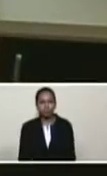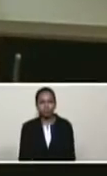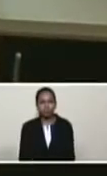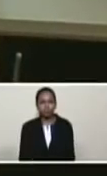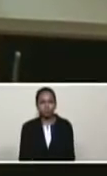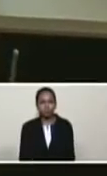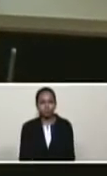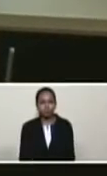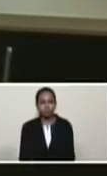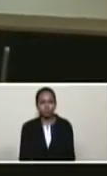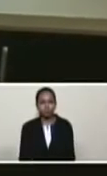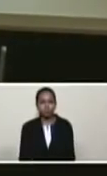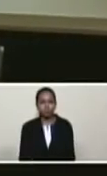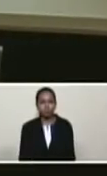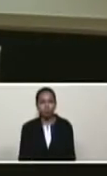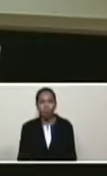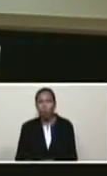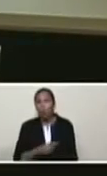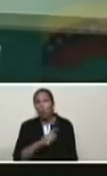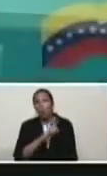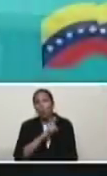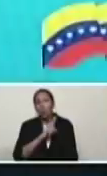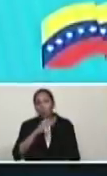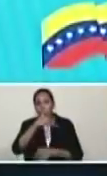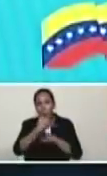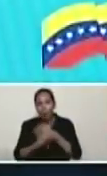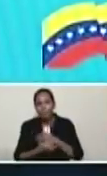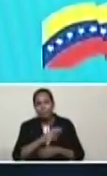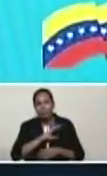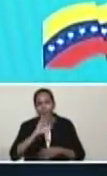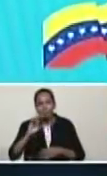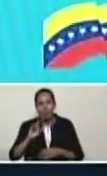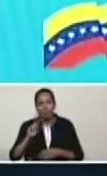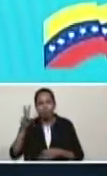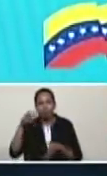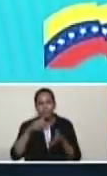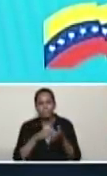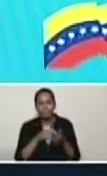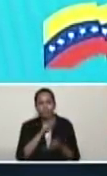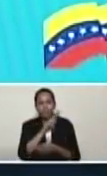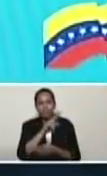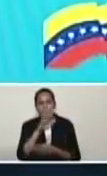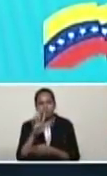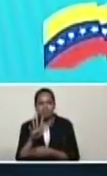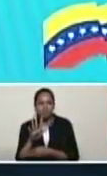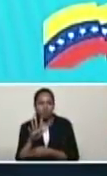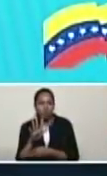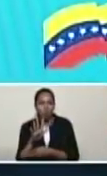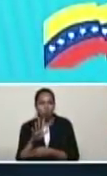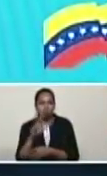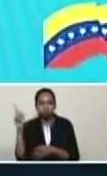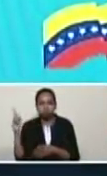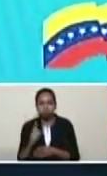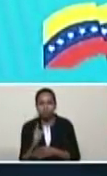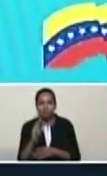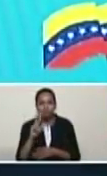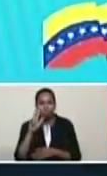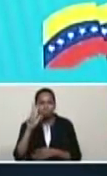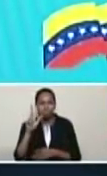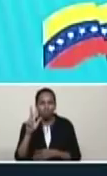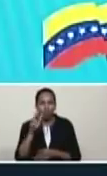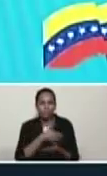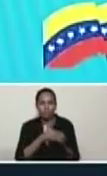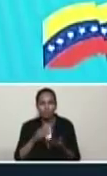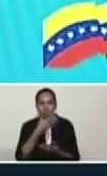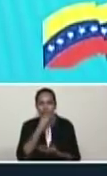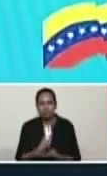con el plan de la patria 2025, en diciembre llegamos a 3 millones. Pero con el plan de la patria